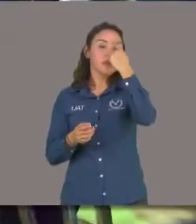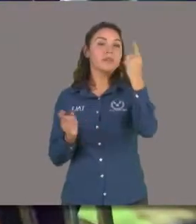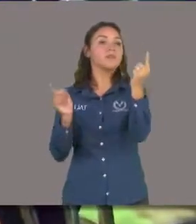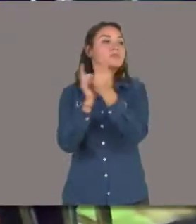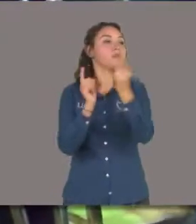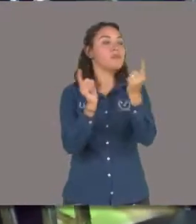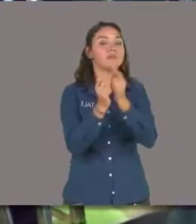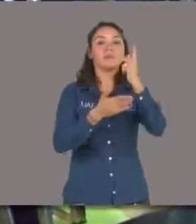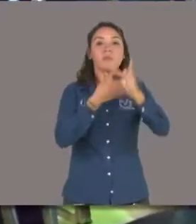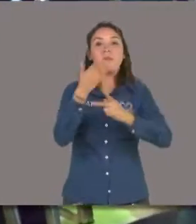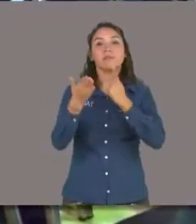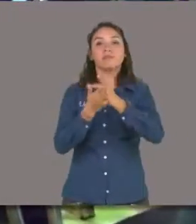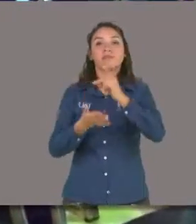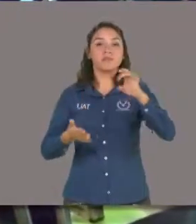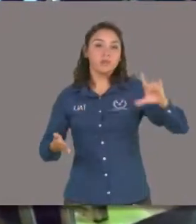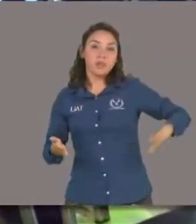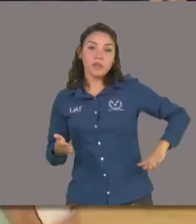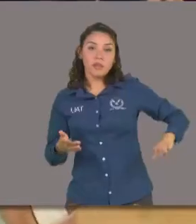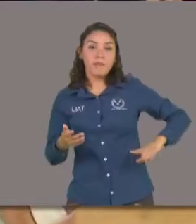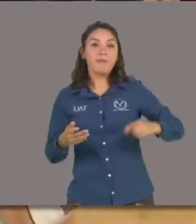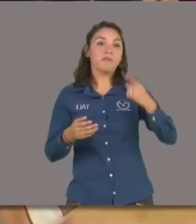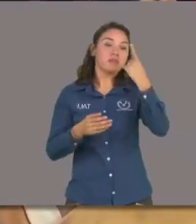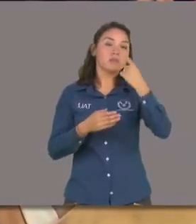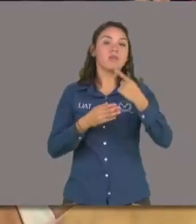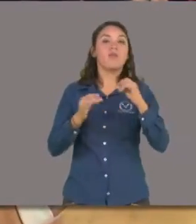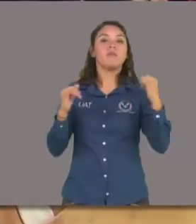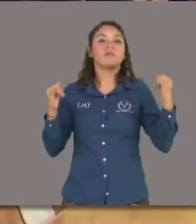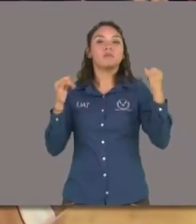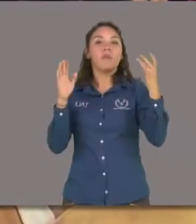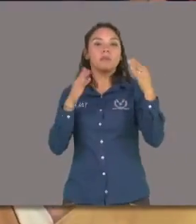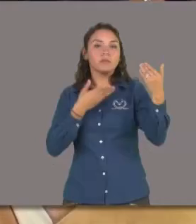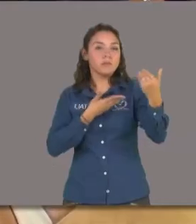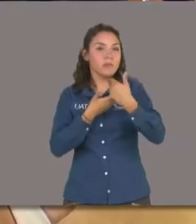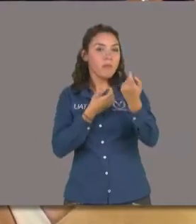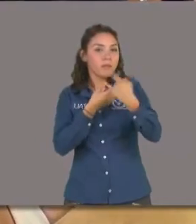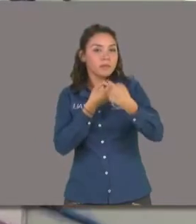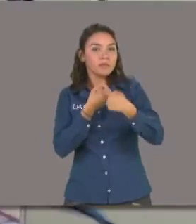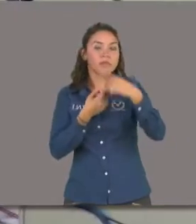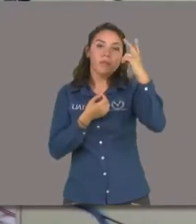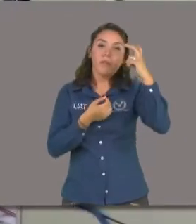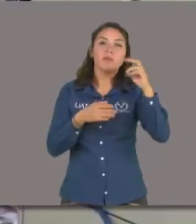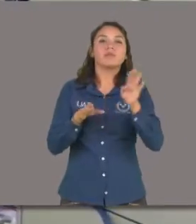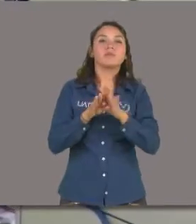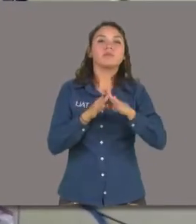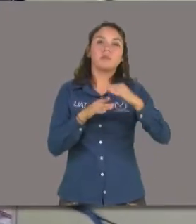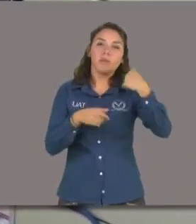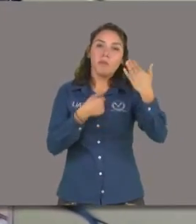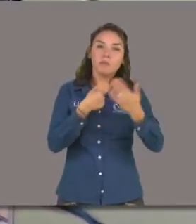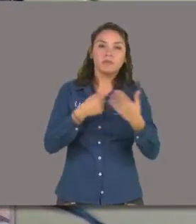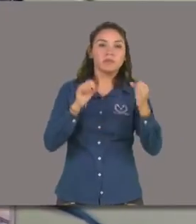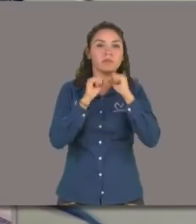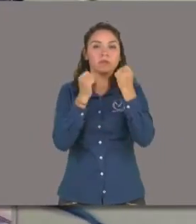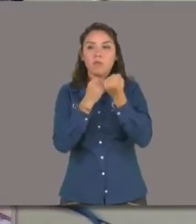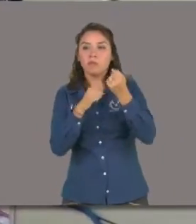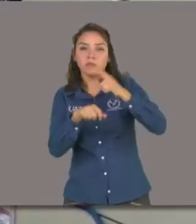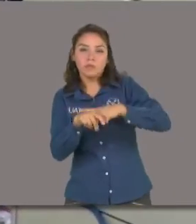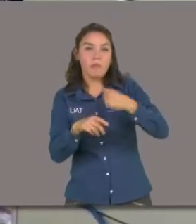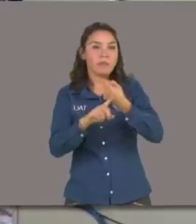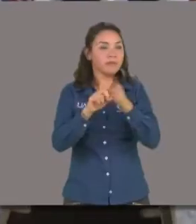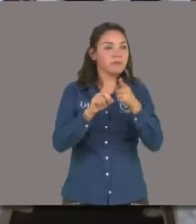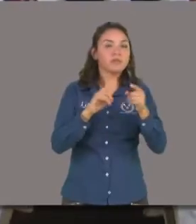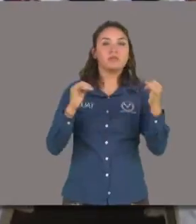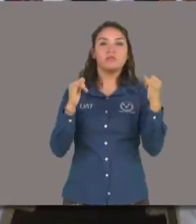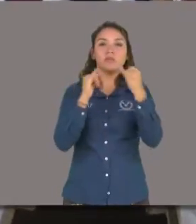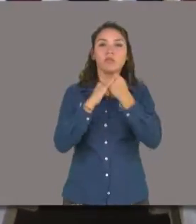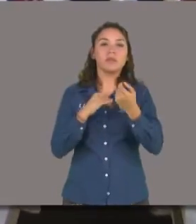para víctimas, evento que tuvo lugar en el Centro Cívico Gubernamental de Ciudad Victoria. El mencionado acercamiento forma parte de un programa de gobierno del estado